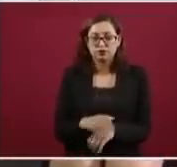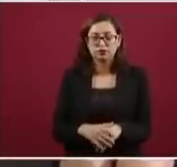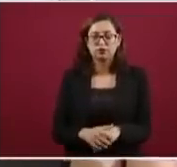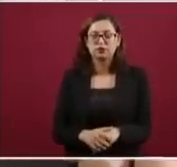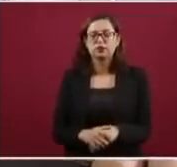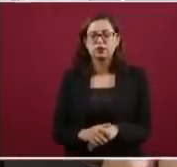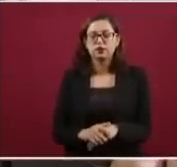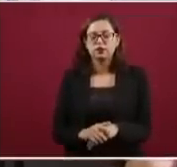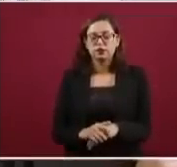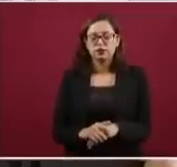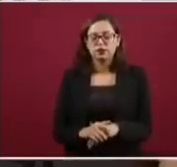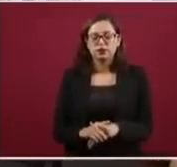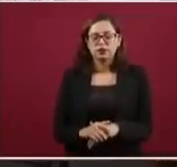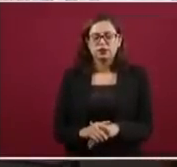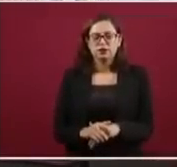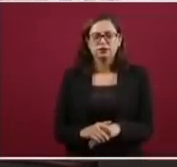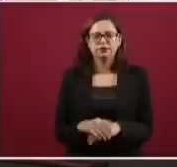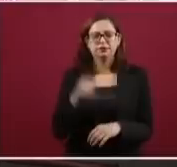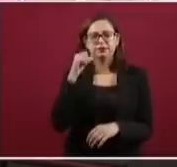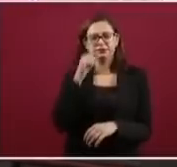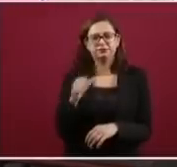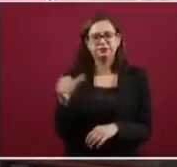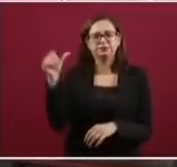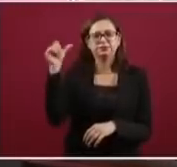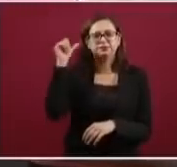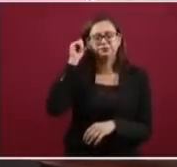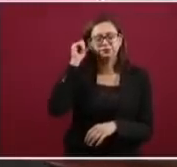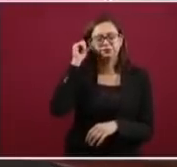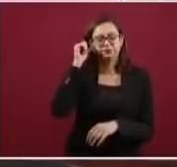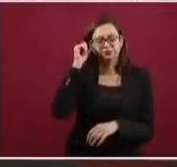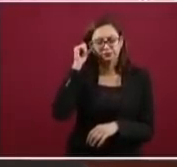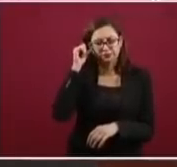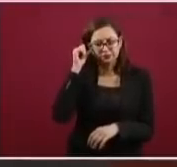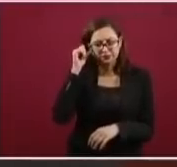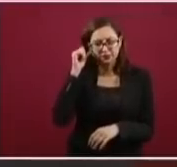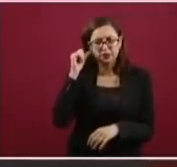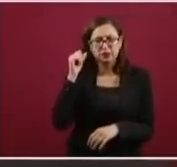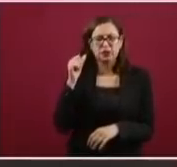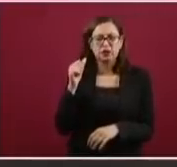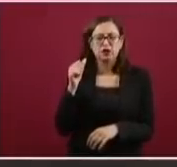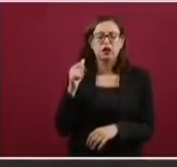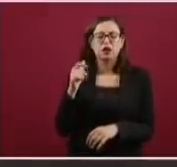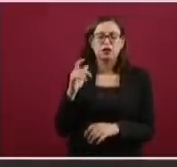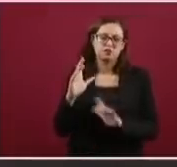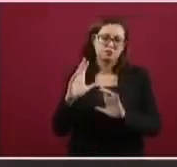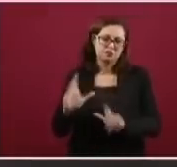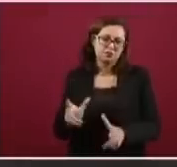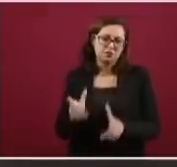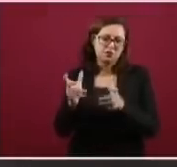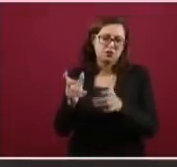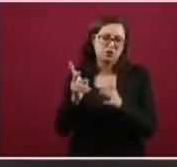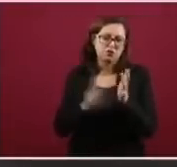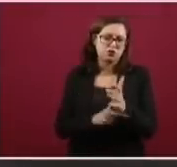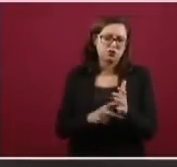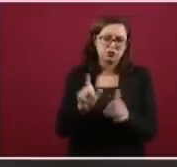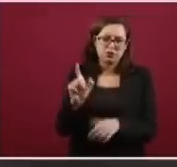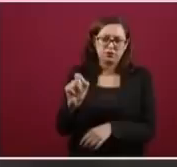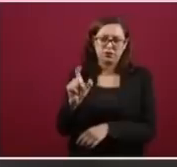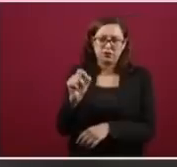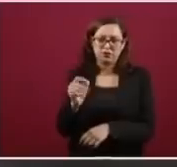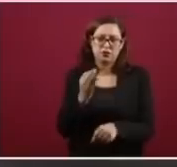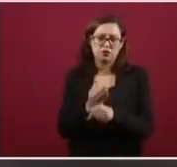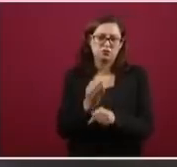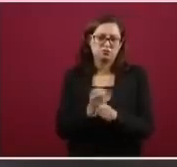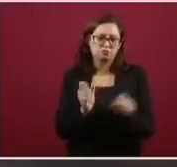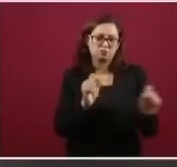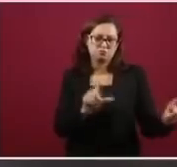señalaba ayer entrega ayer entregamos el día de ayer entregamos el paquete económico 2 2020 y tenemos una presentación con